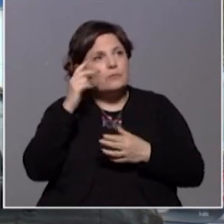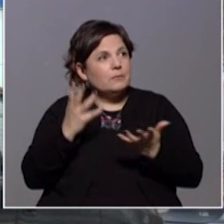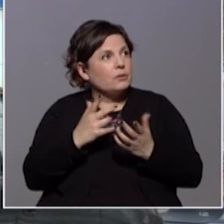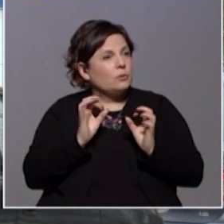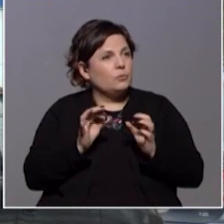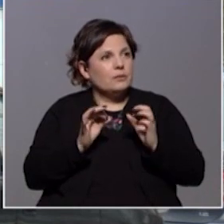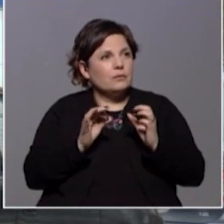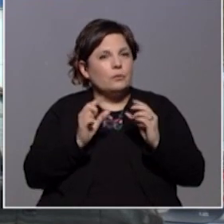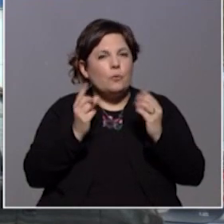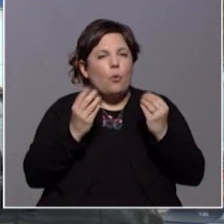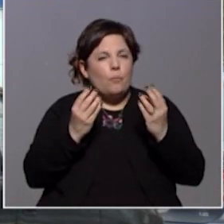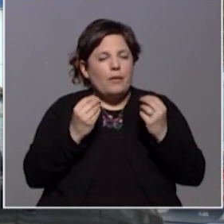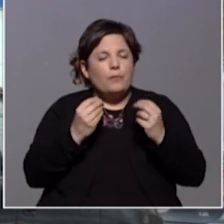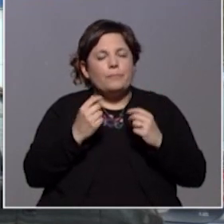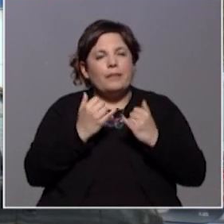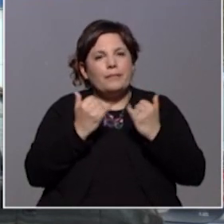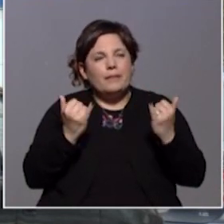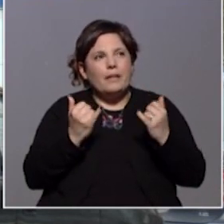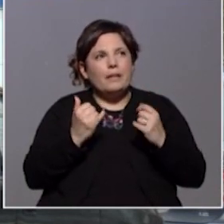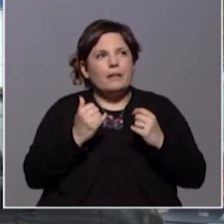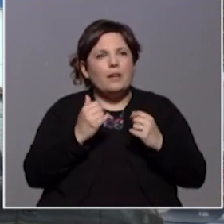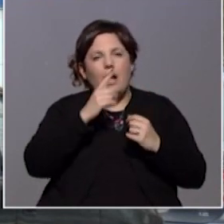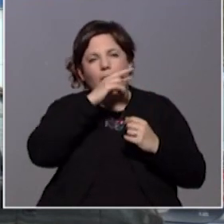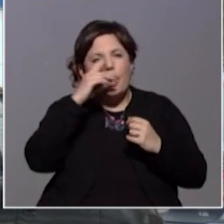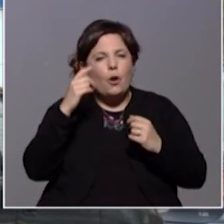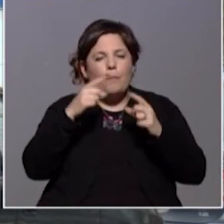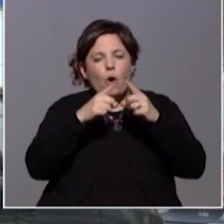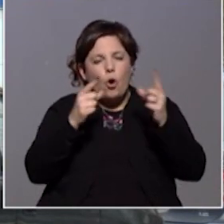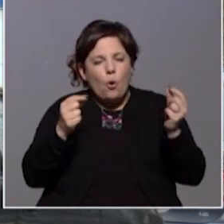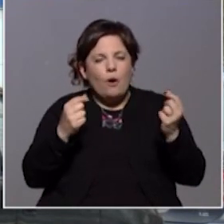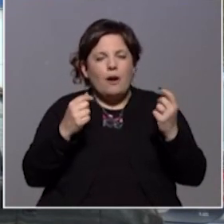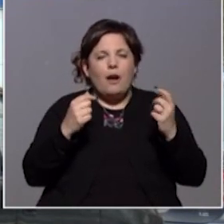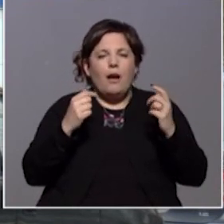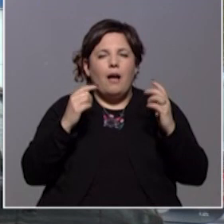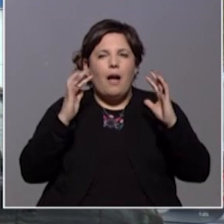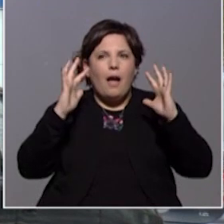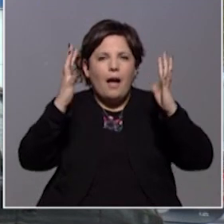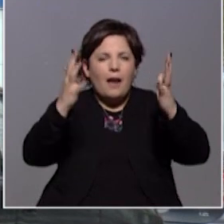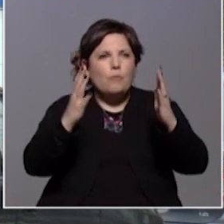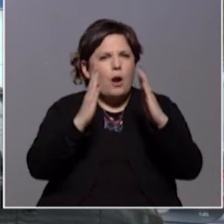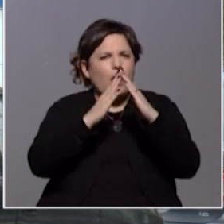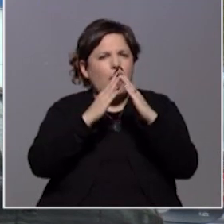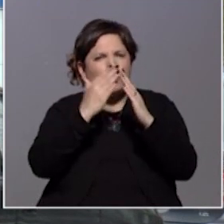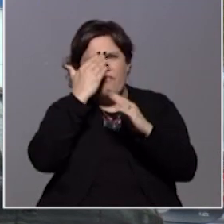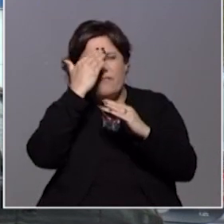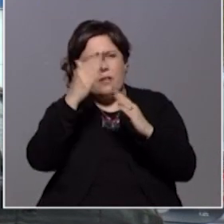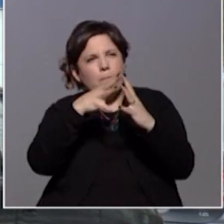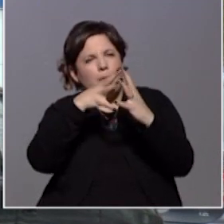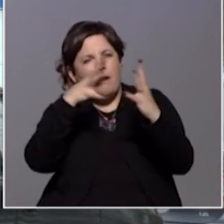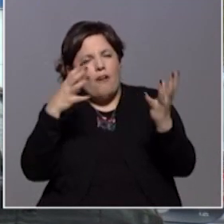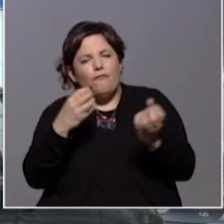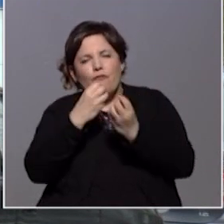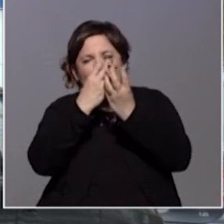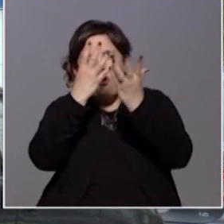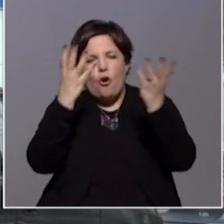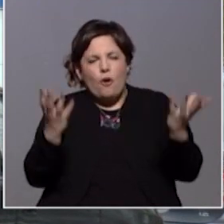ahora porque está un poco húmedo el día, ¿verdad? Ese aroma de hojas, de verde, después todas las casonas que estaban enfrente, que todas tenían sus